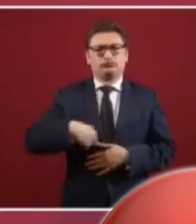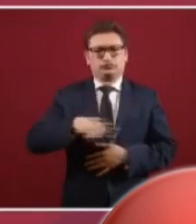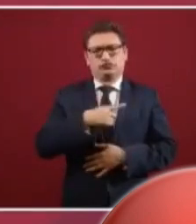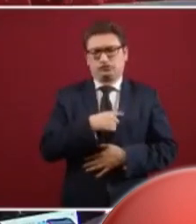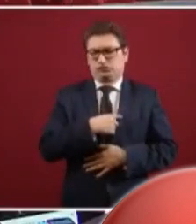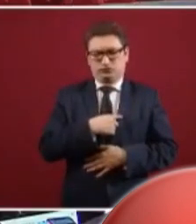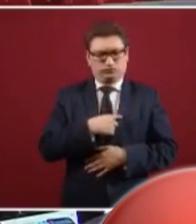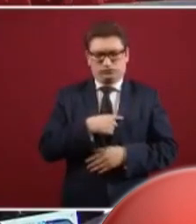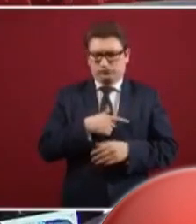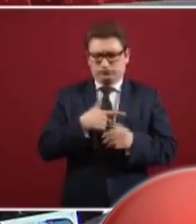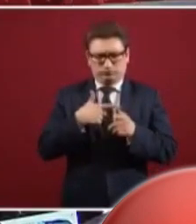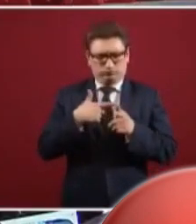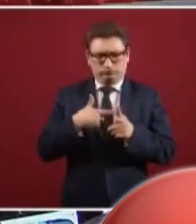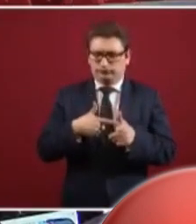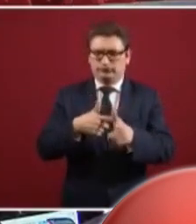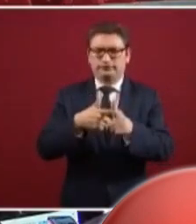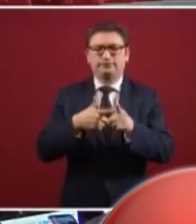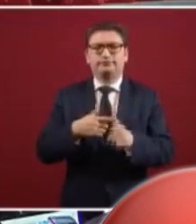mantenemos